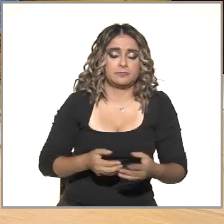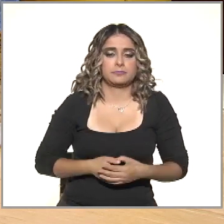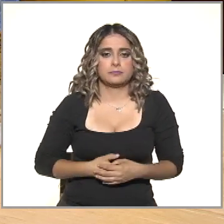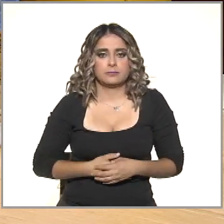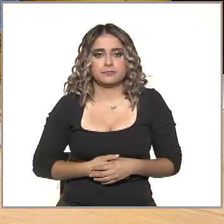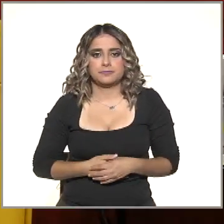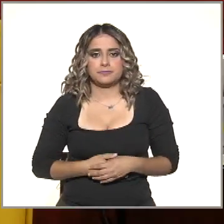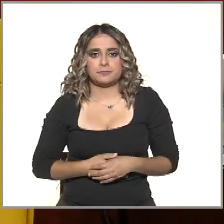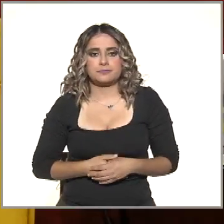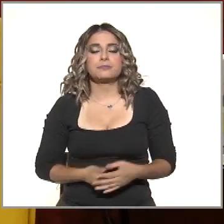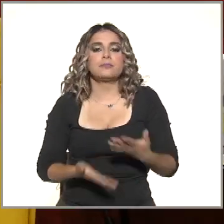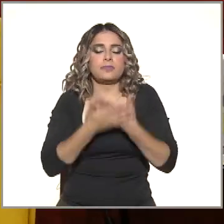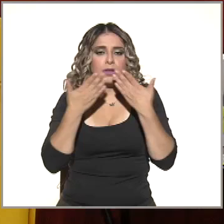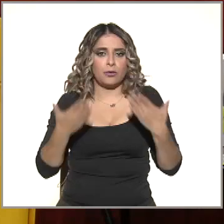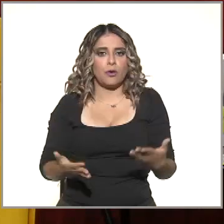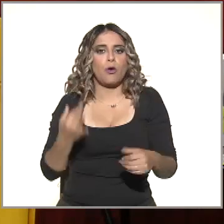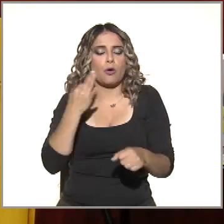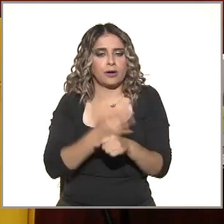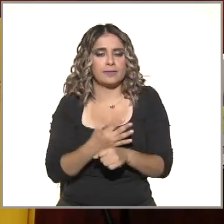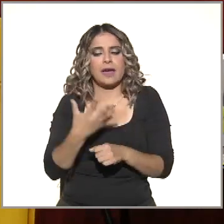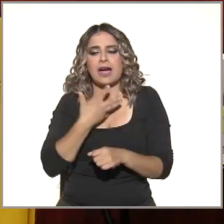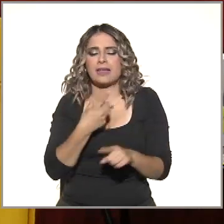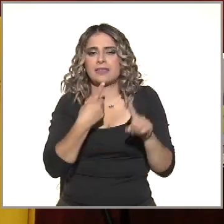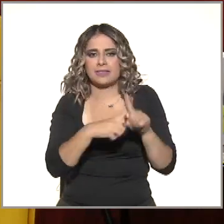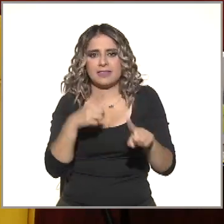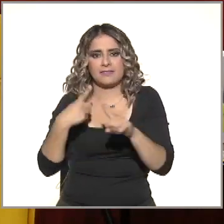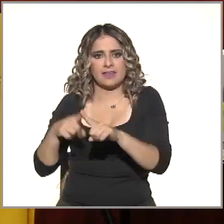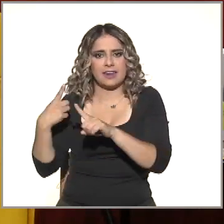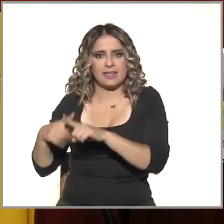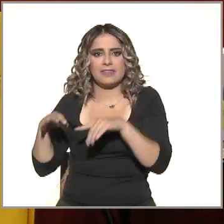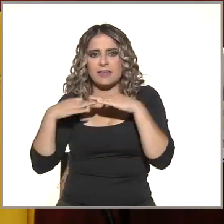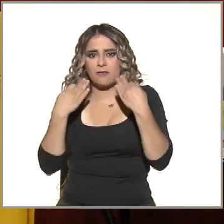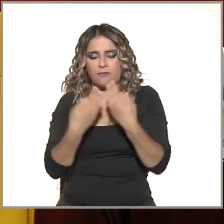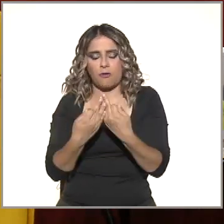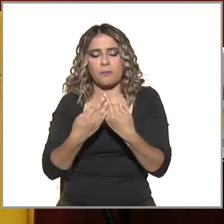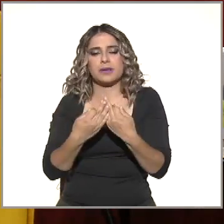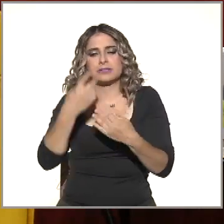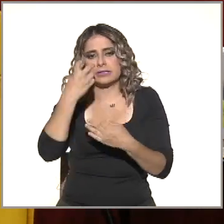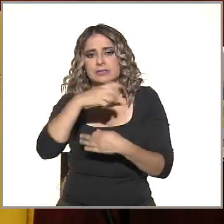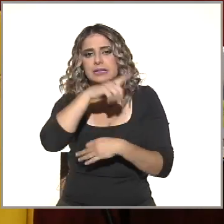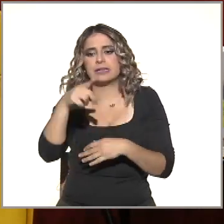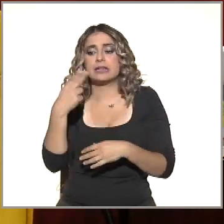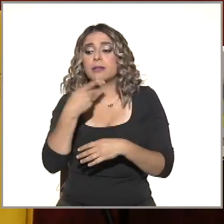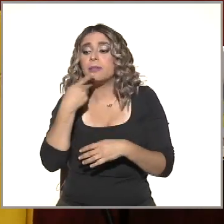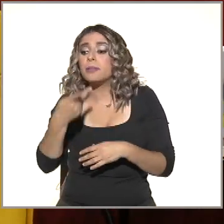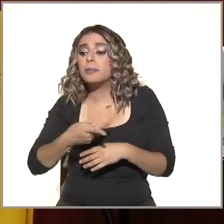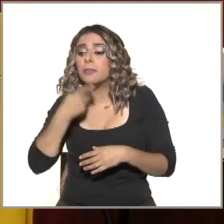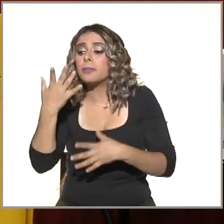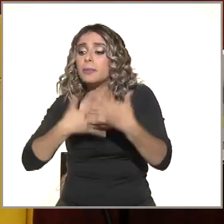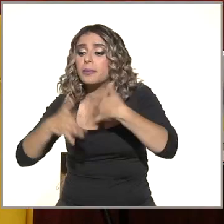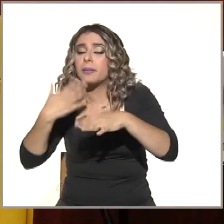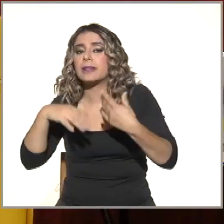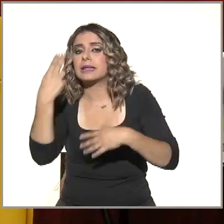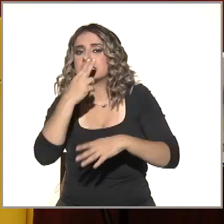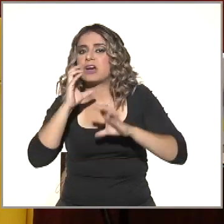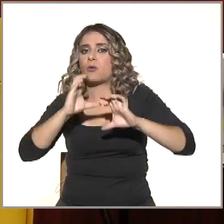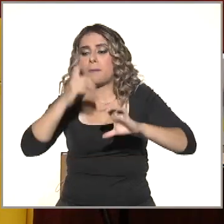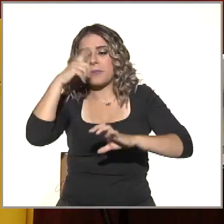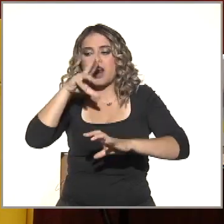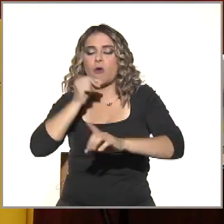Entonces, hay ahora muchas maneras de hablar en donde tenemos que ser muy cuidadosos de no lesionar la